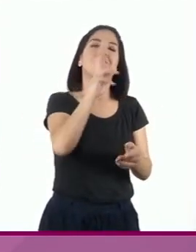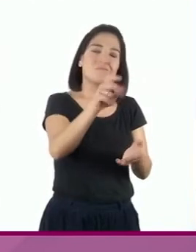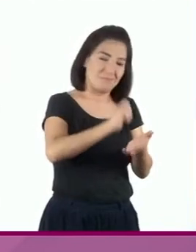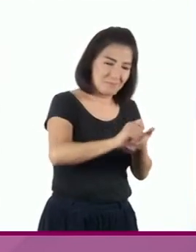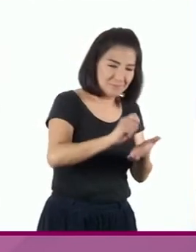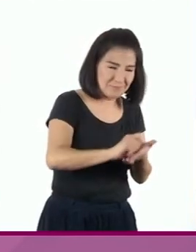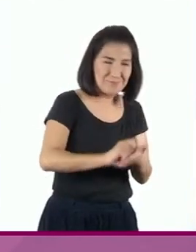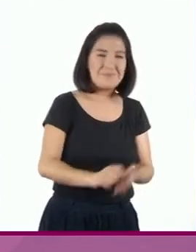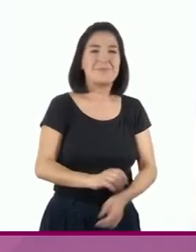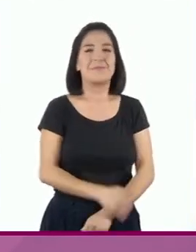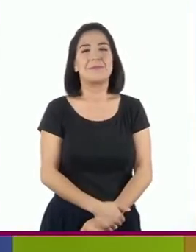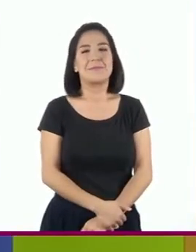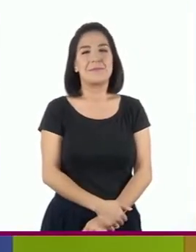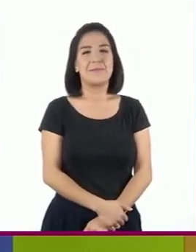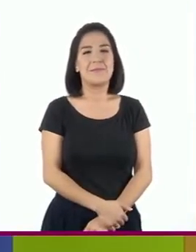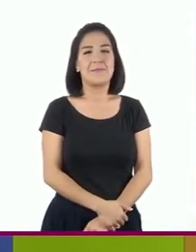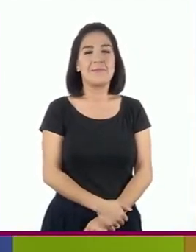Anoten sus respuestas.